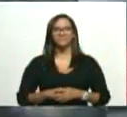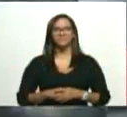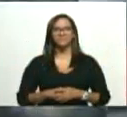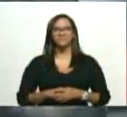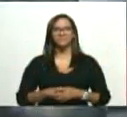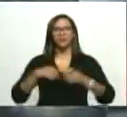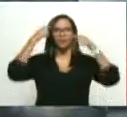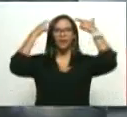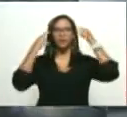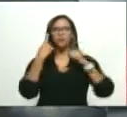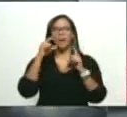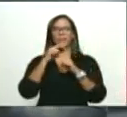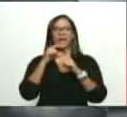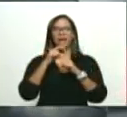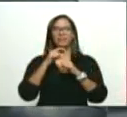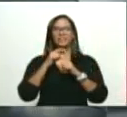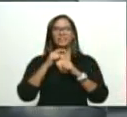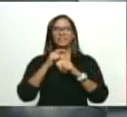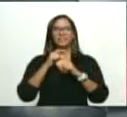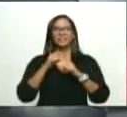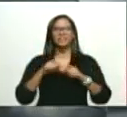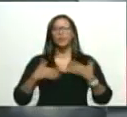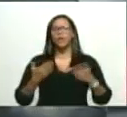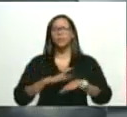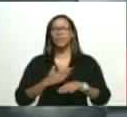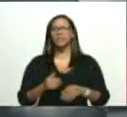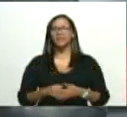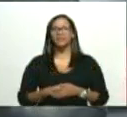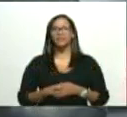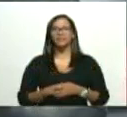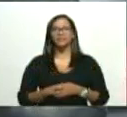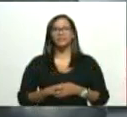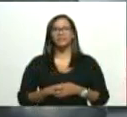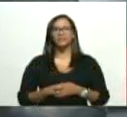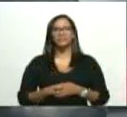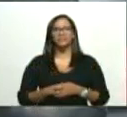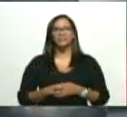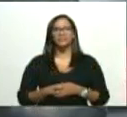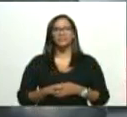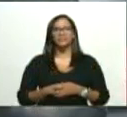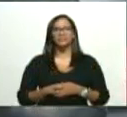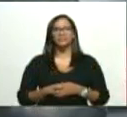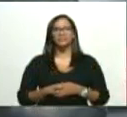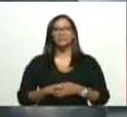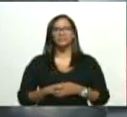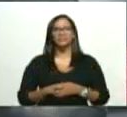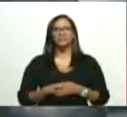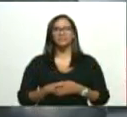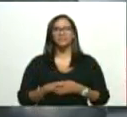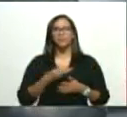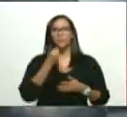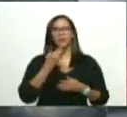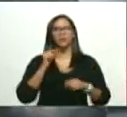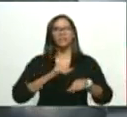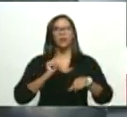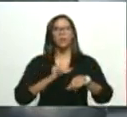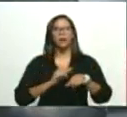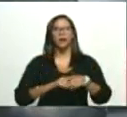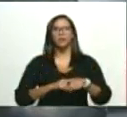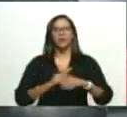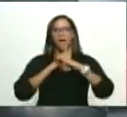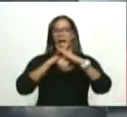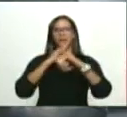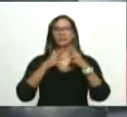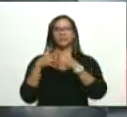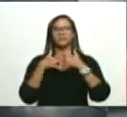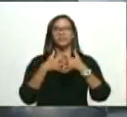Hugo Chávez, en una palabra. ¿Cuál y por qué? ¿Cuál palabra? Bueno, creo que en este momento antiimperialismo sería